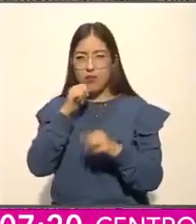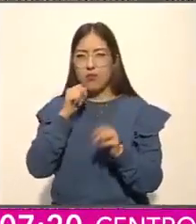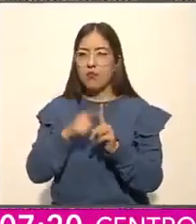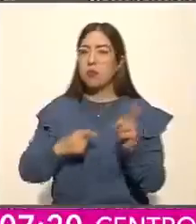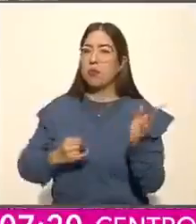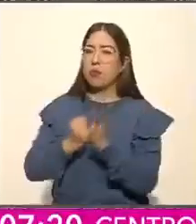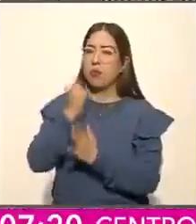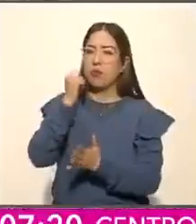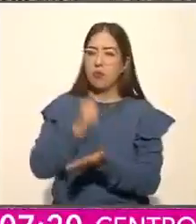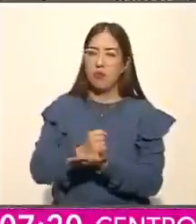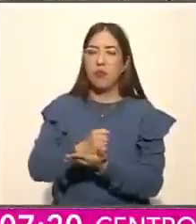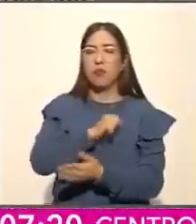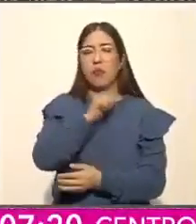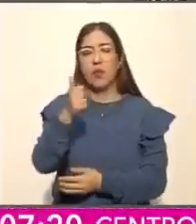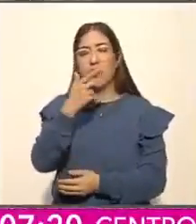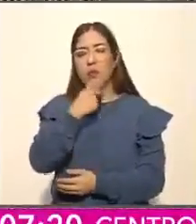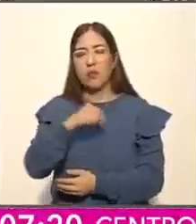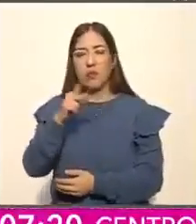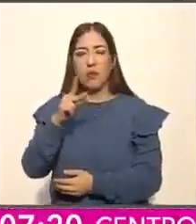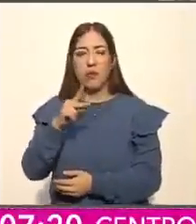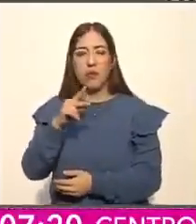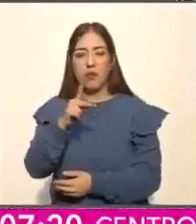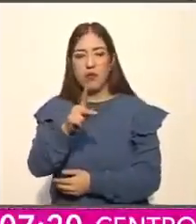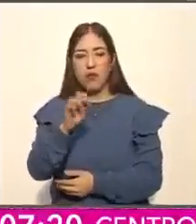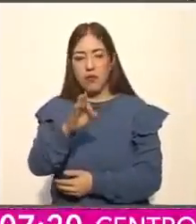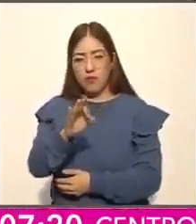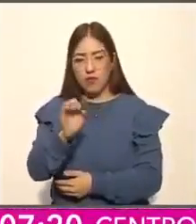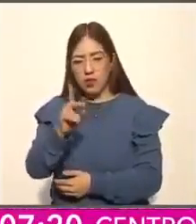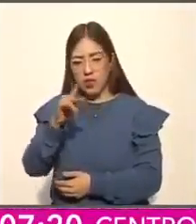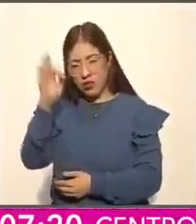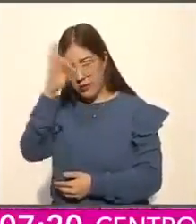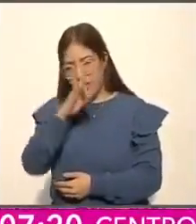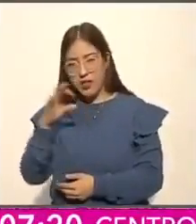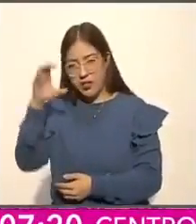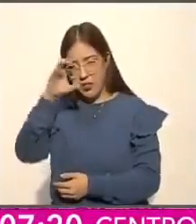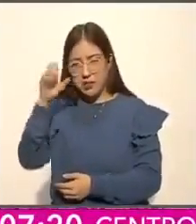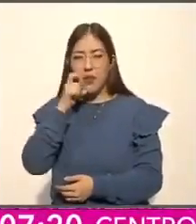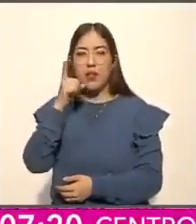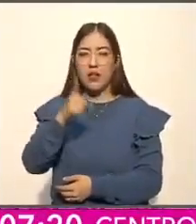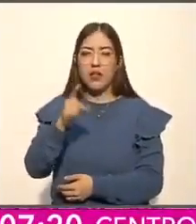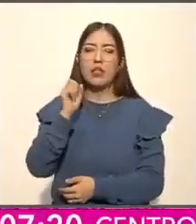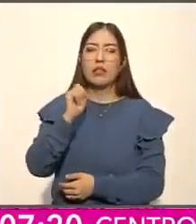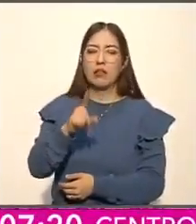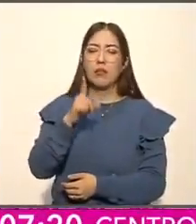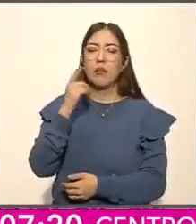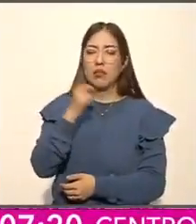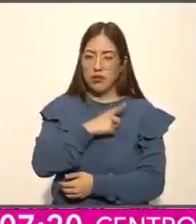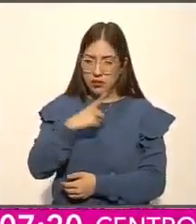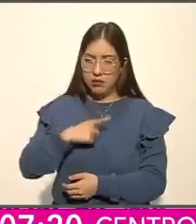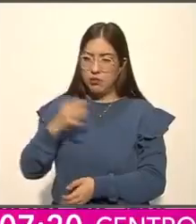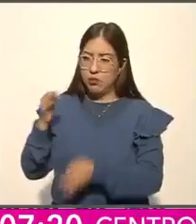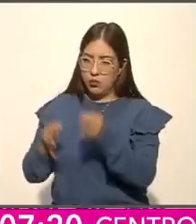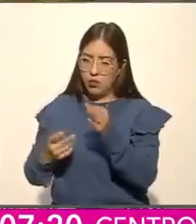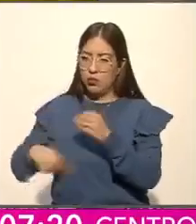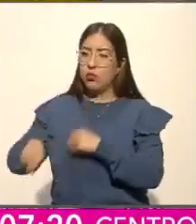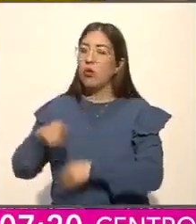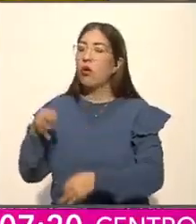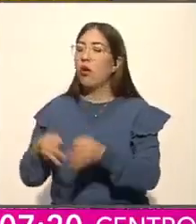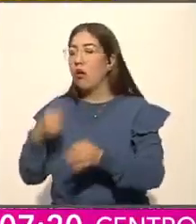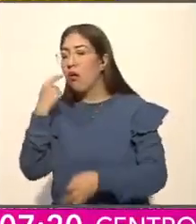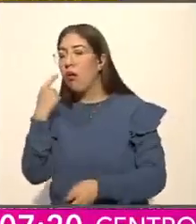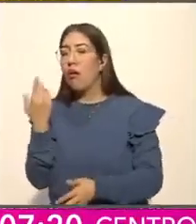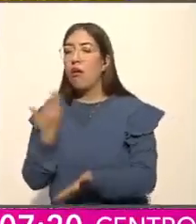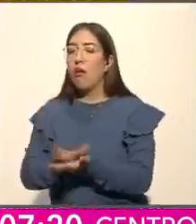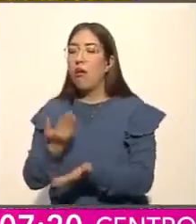Incluso, el panista Felipe Calderón Hinojosa apoyaba que se les hiciera juicio a los jueces.